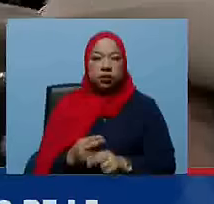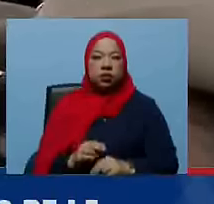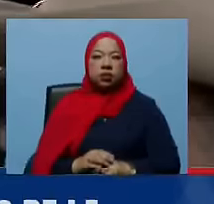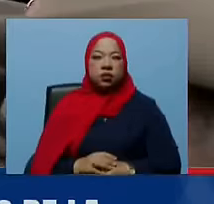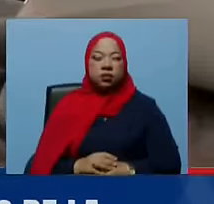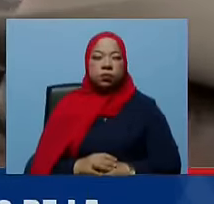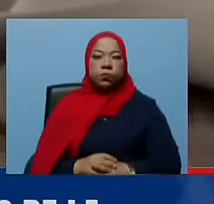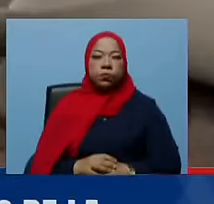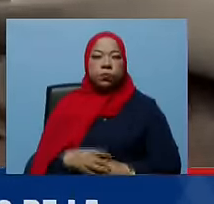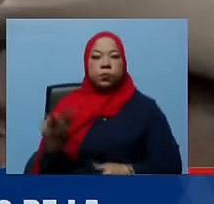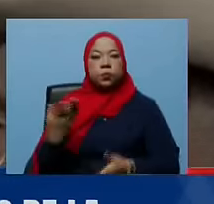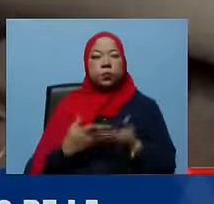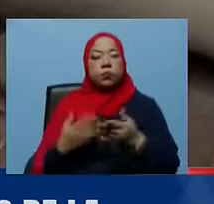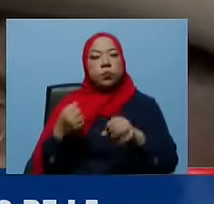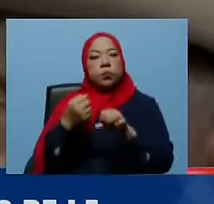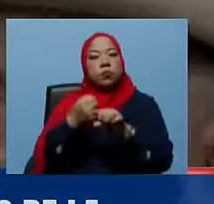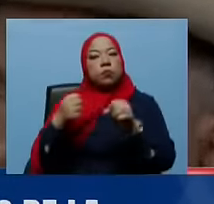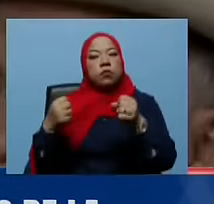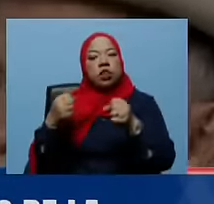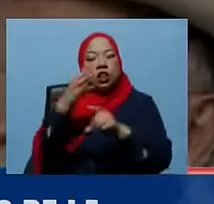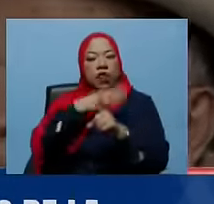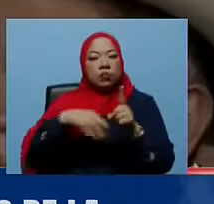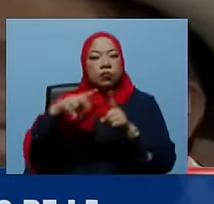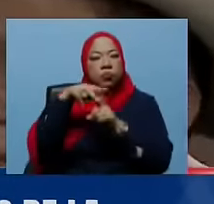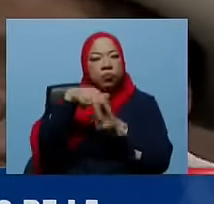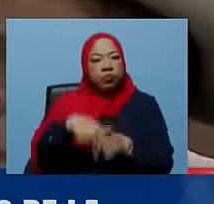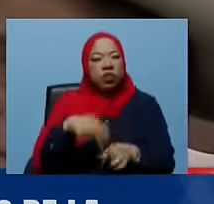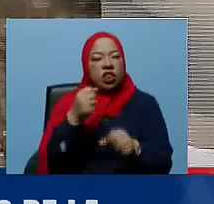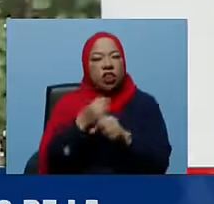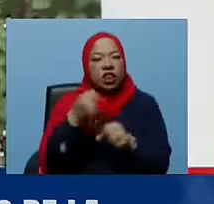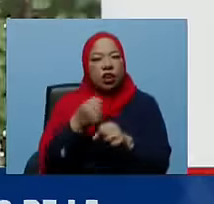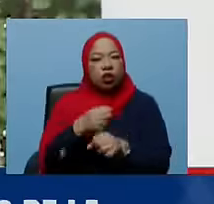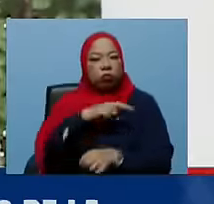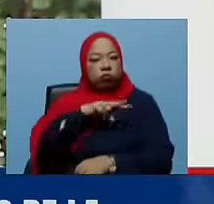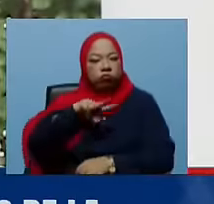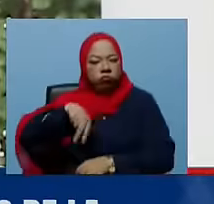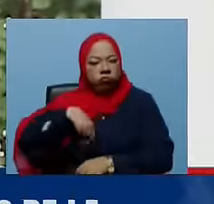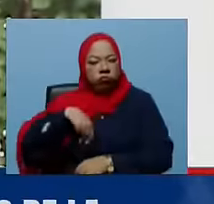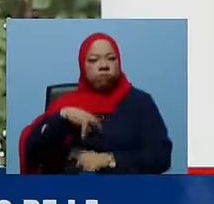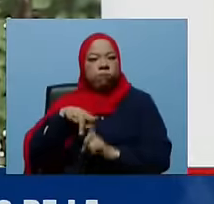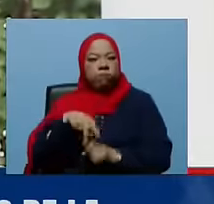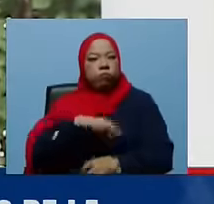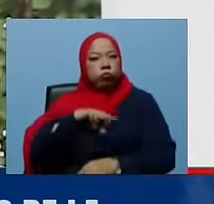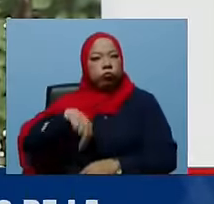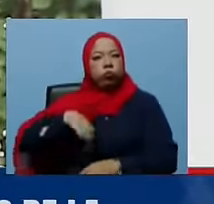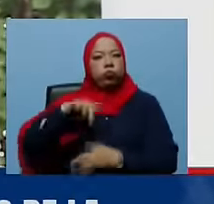para servir de base a la colonización de nuestros países.